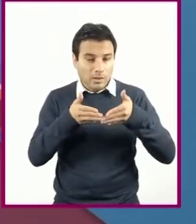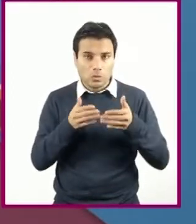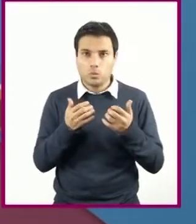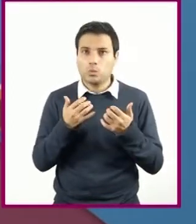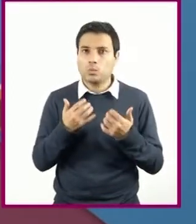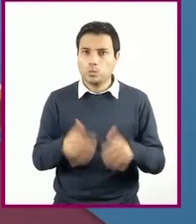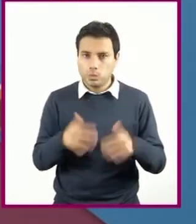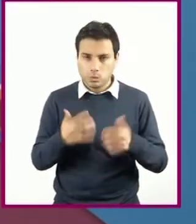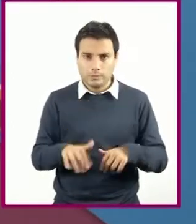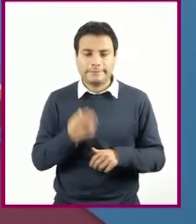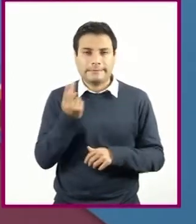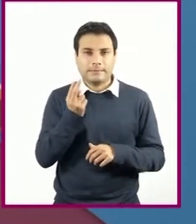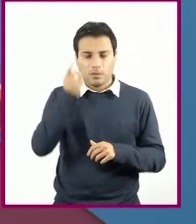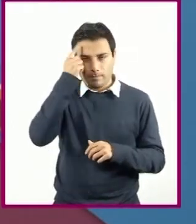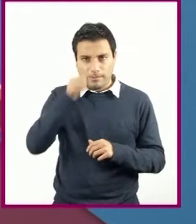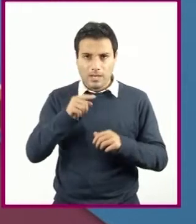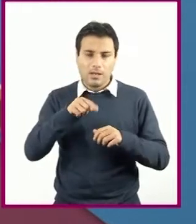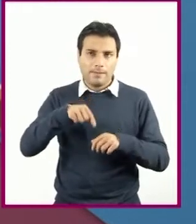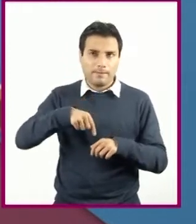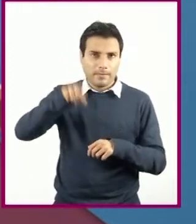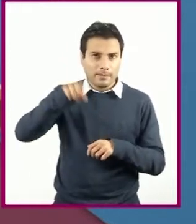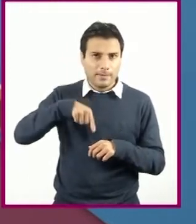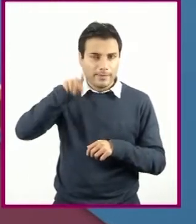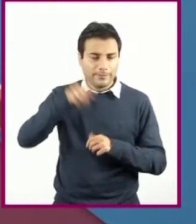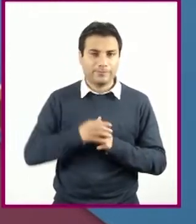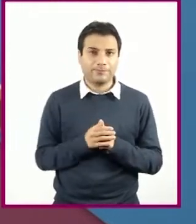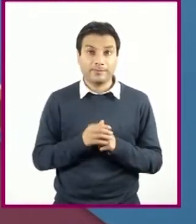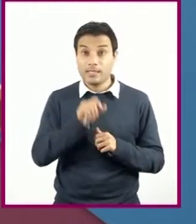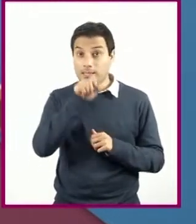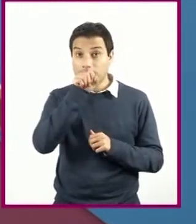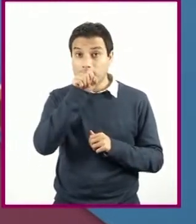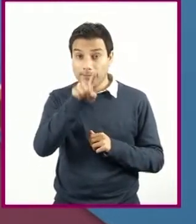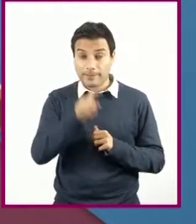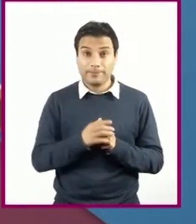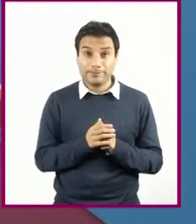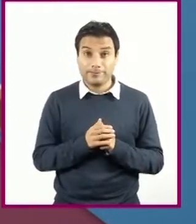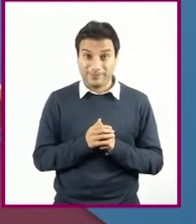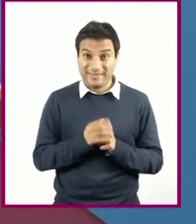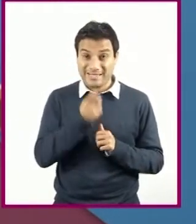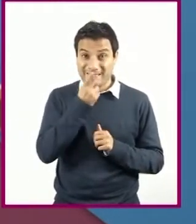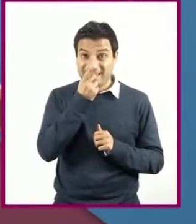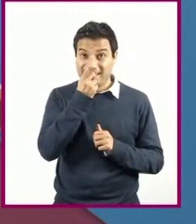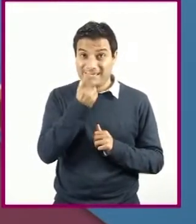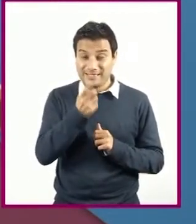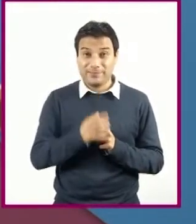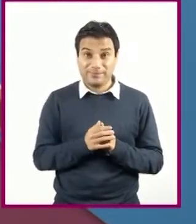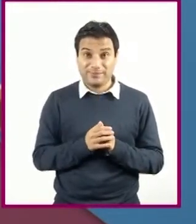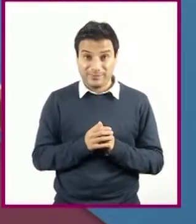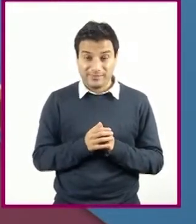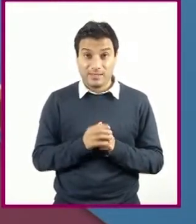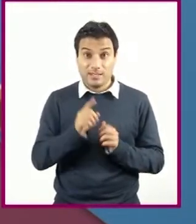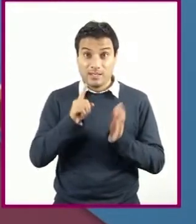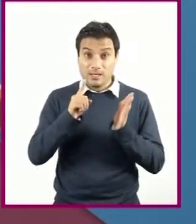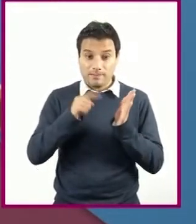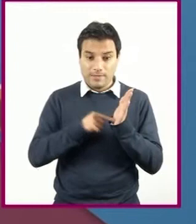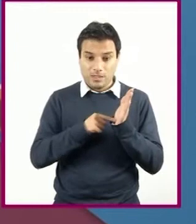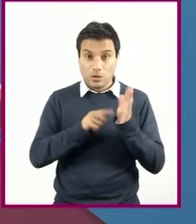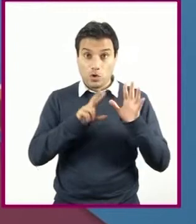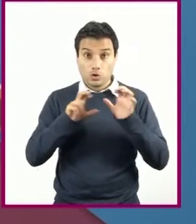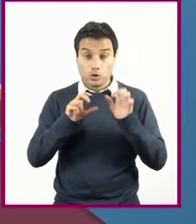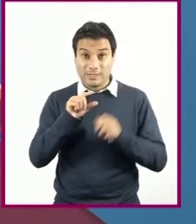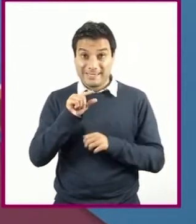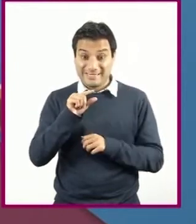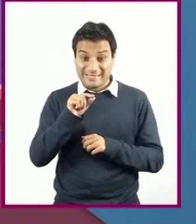impulsores de la producción material. Además, enfatiza que en la segunda mitad del decenio de